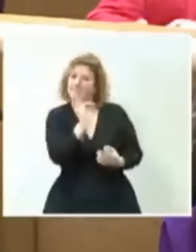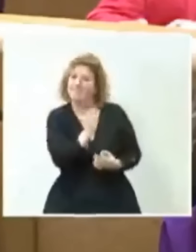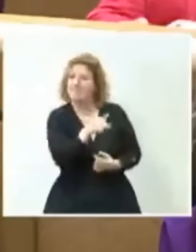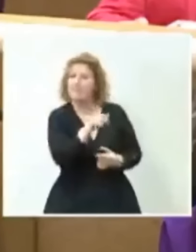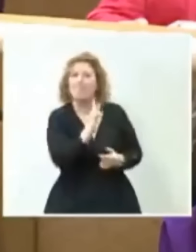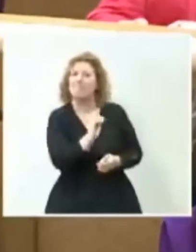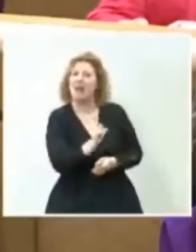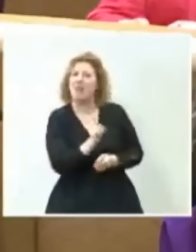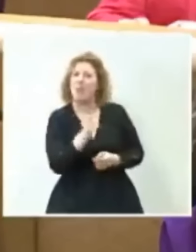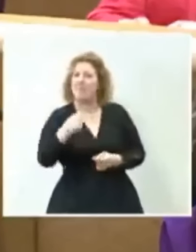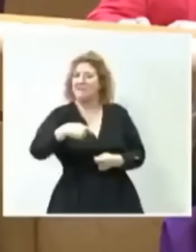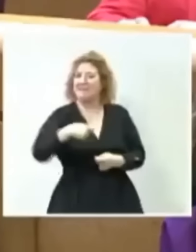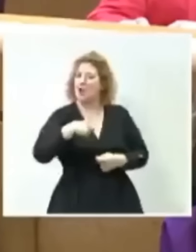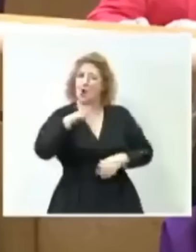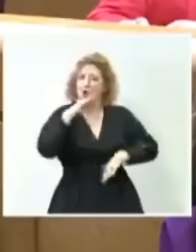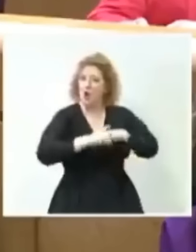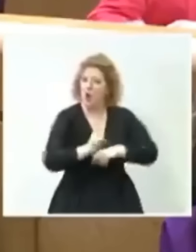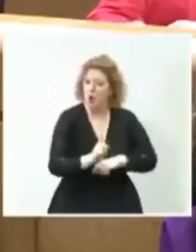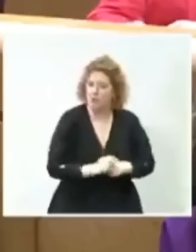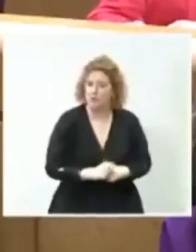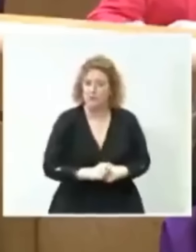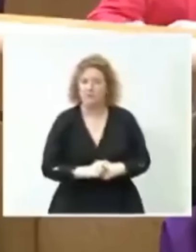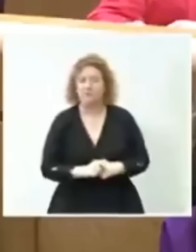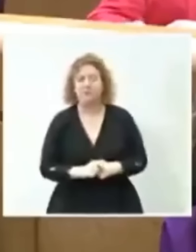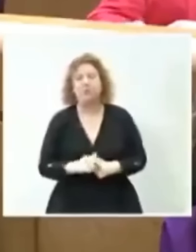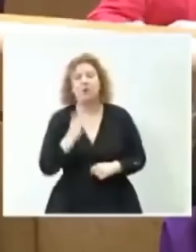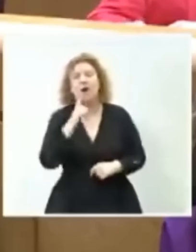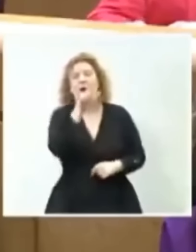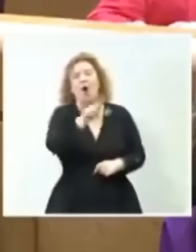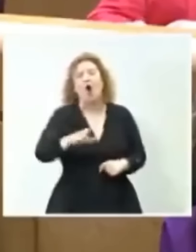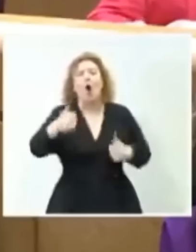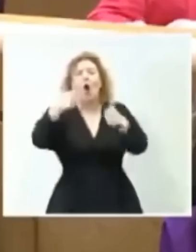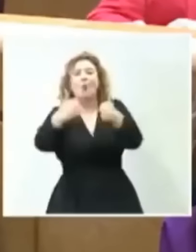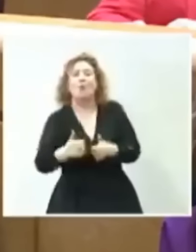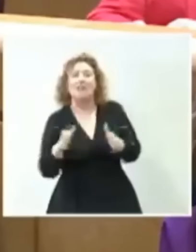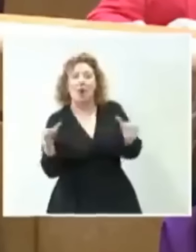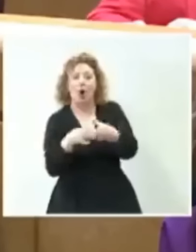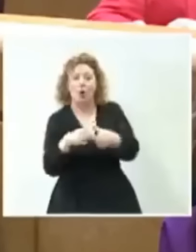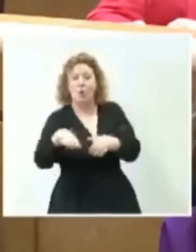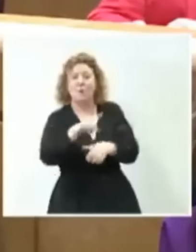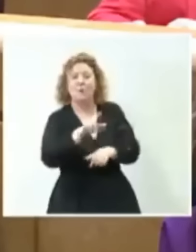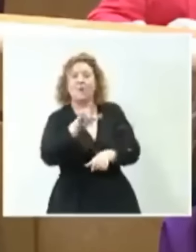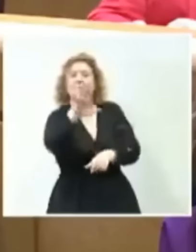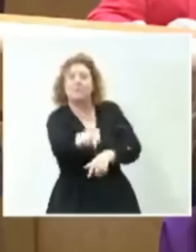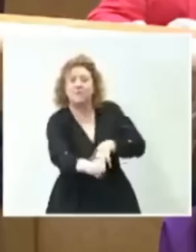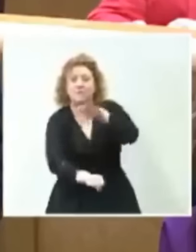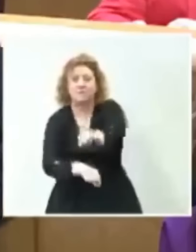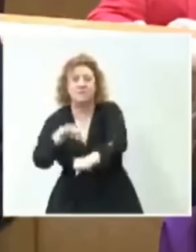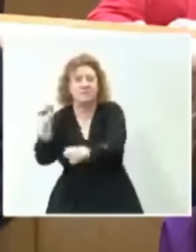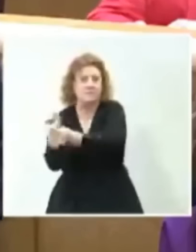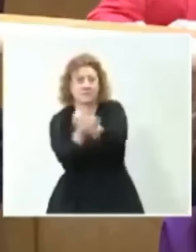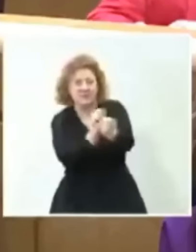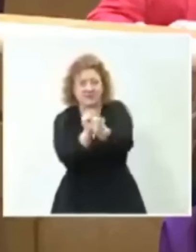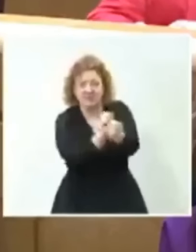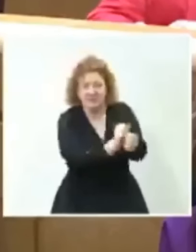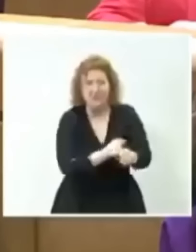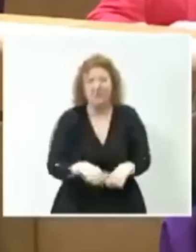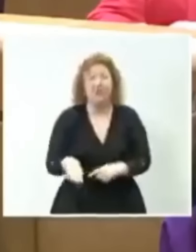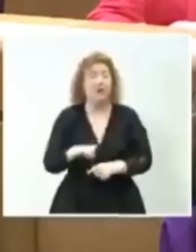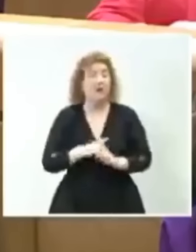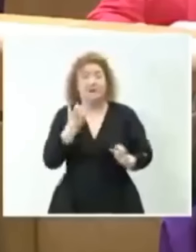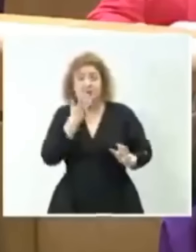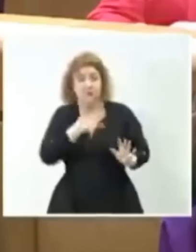luego, órdenes de detención emitidas a figuras de la oposición y de la sociedad civil, impedimentos para que quien